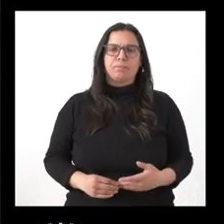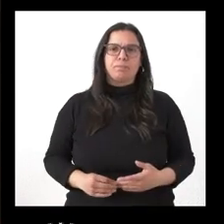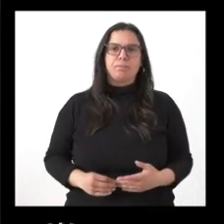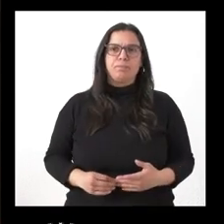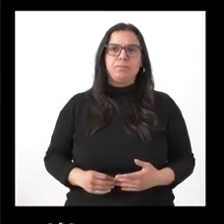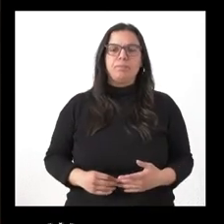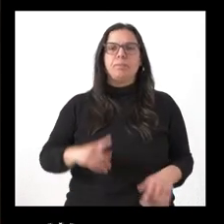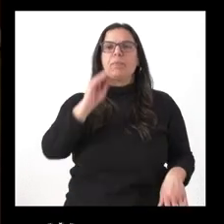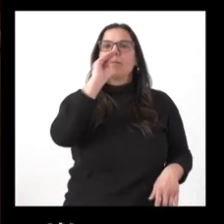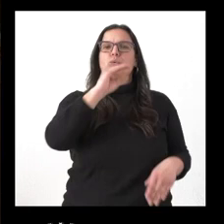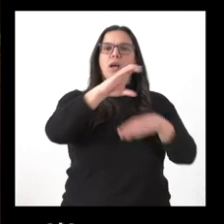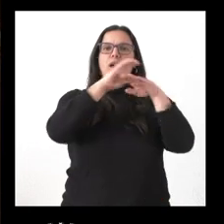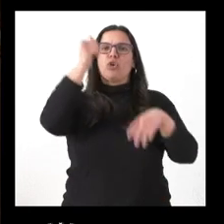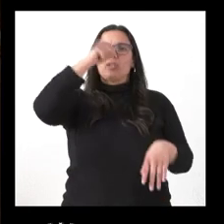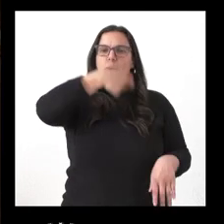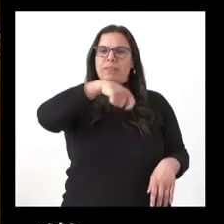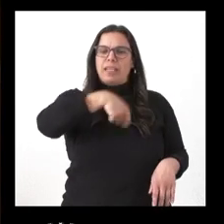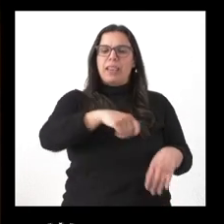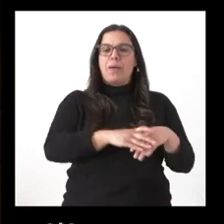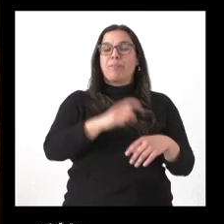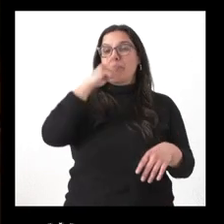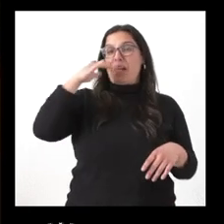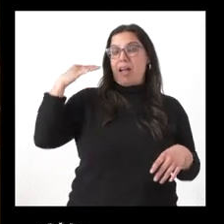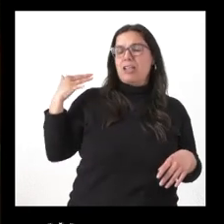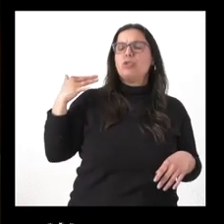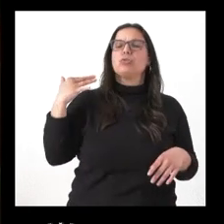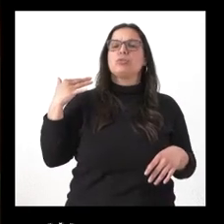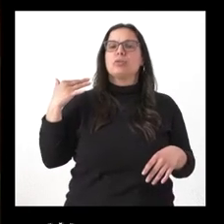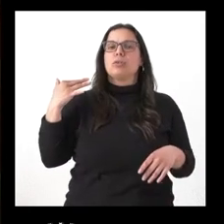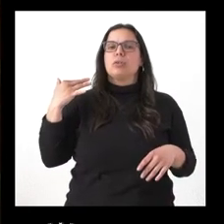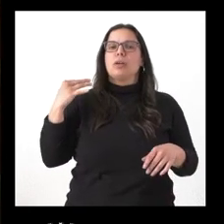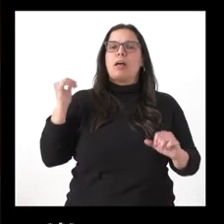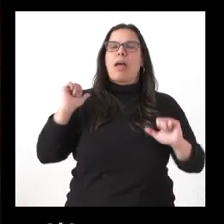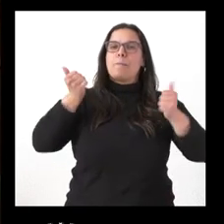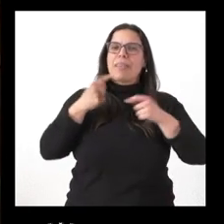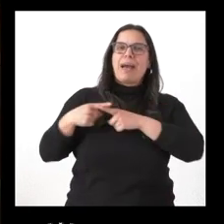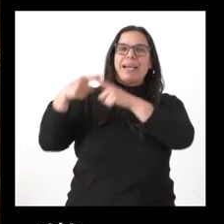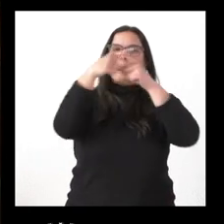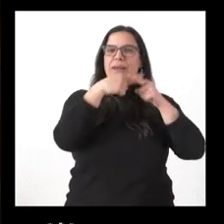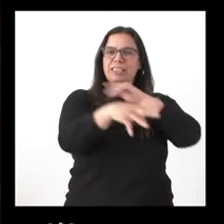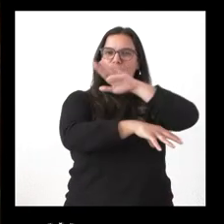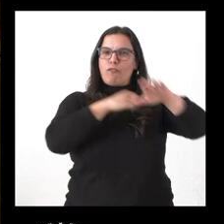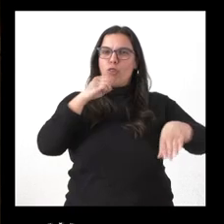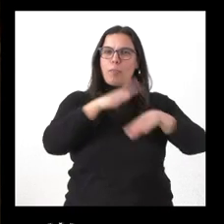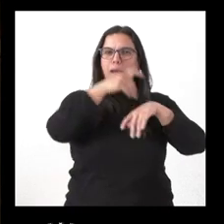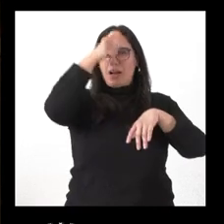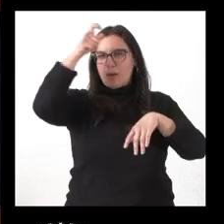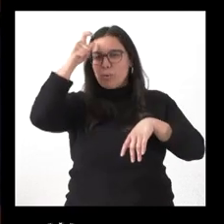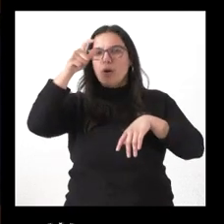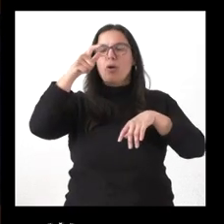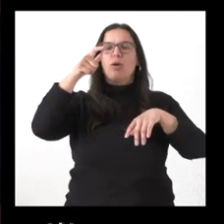al consejero de la presidencia en otros ejercicios en qué momento se ha iniciado el reparto de estos fondos de financiación